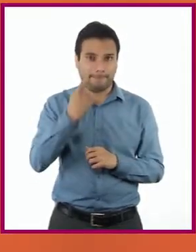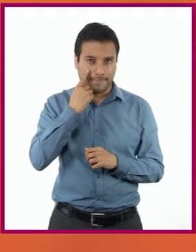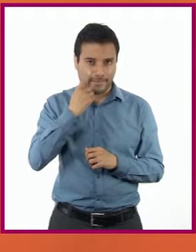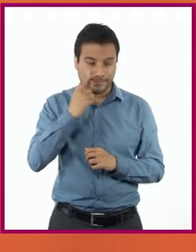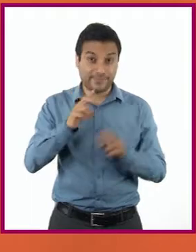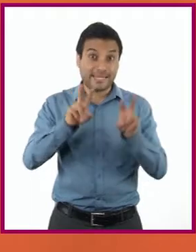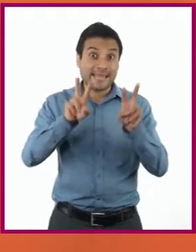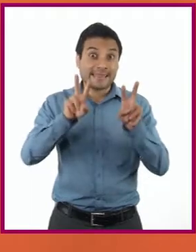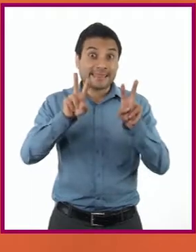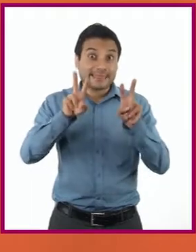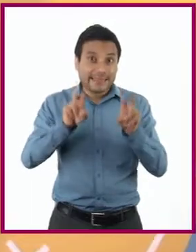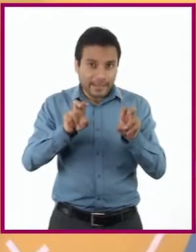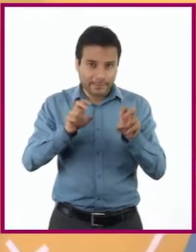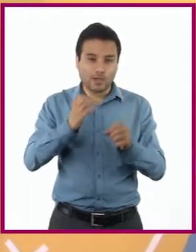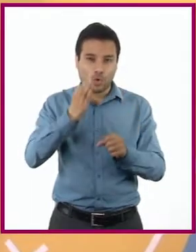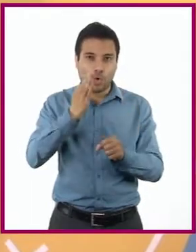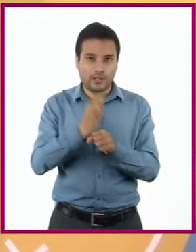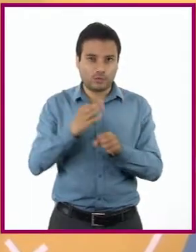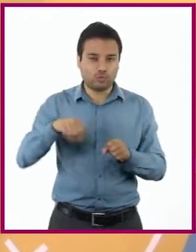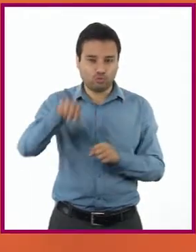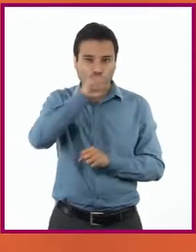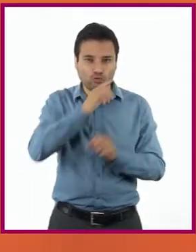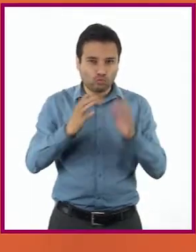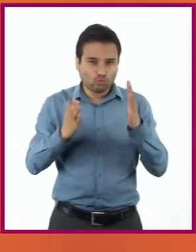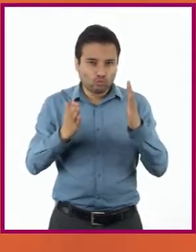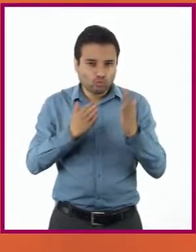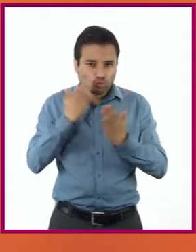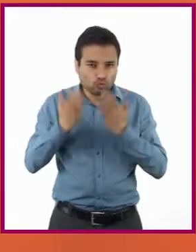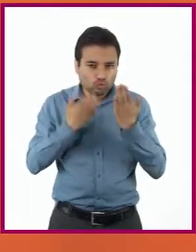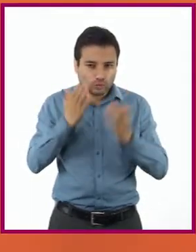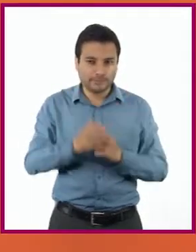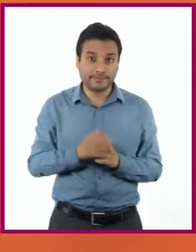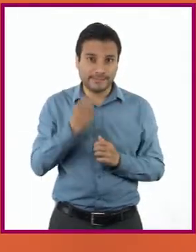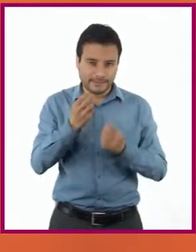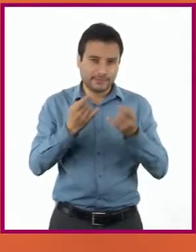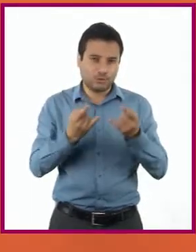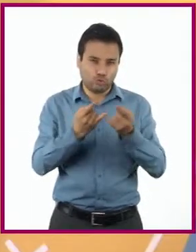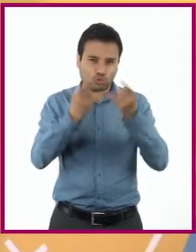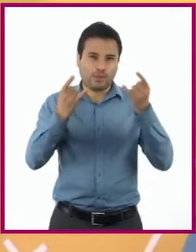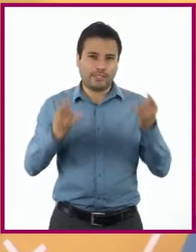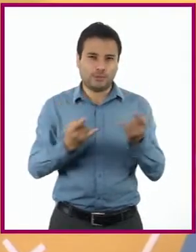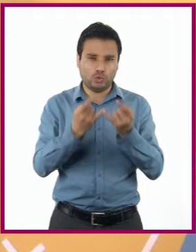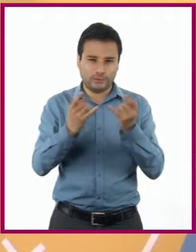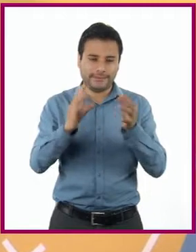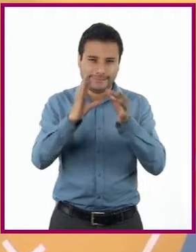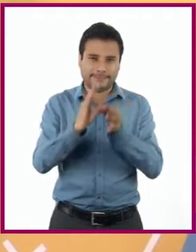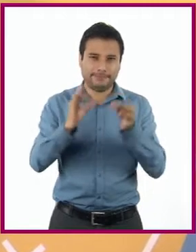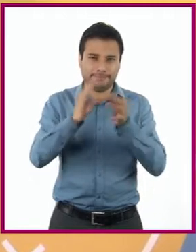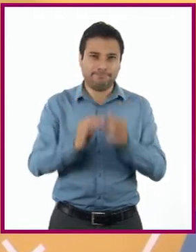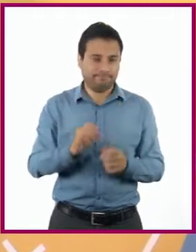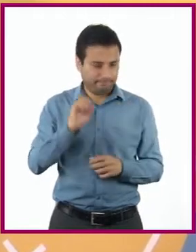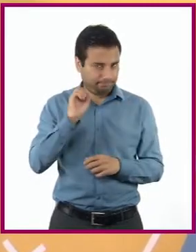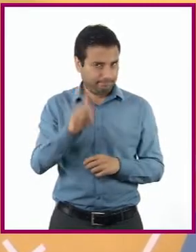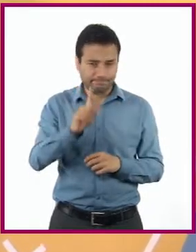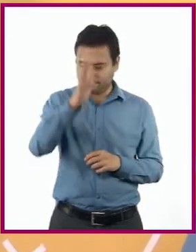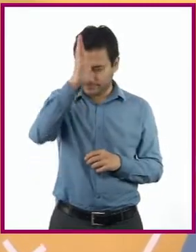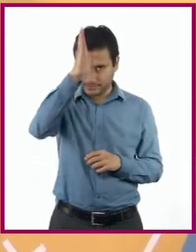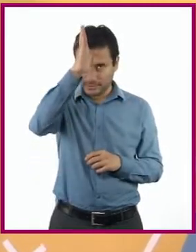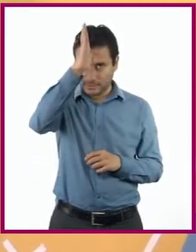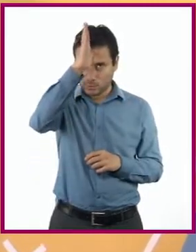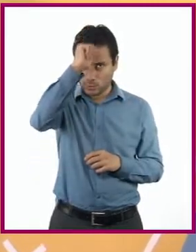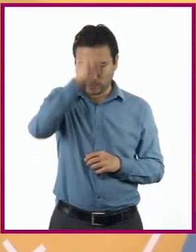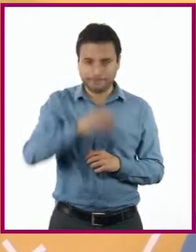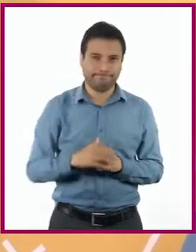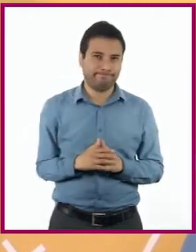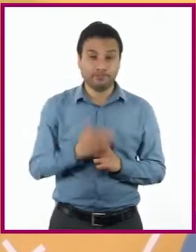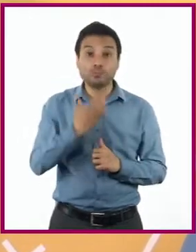hacer un repaso de cómo fue evolucionando las ideas de la forma de la Tierra? Claro, me parece muy buena